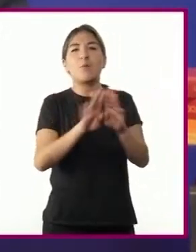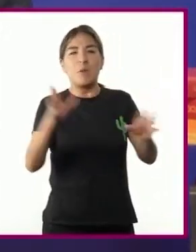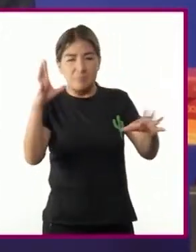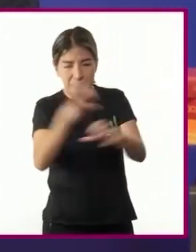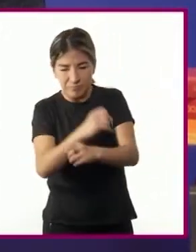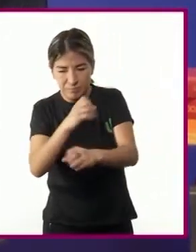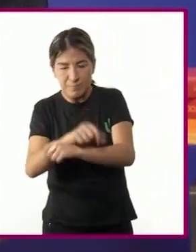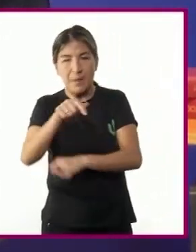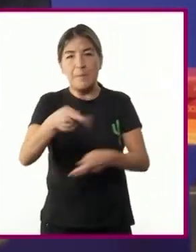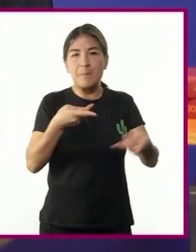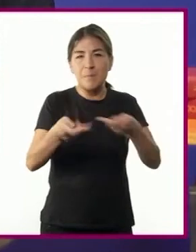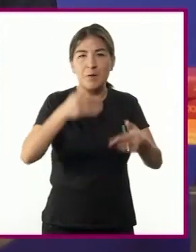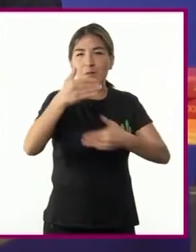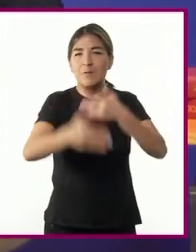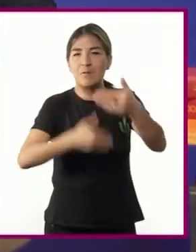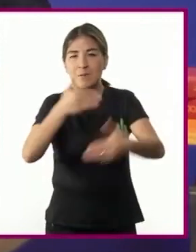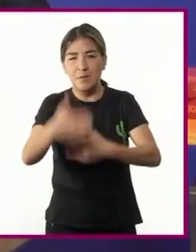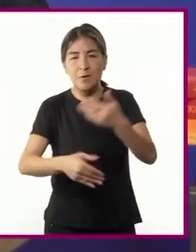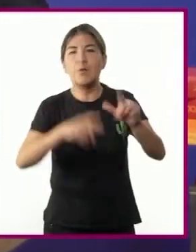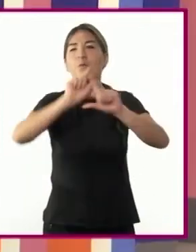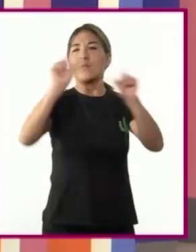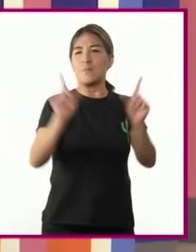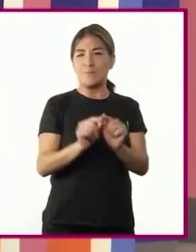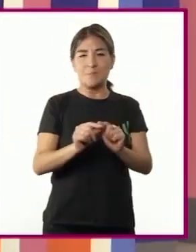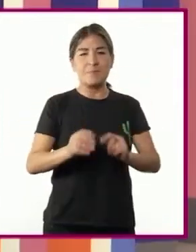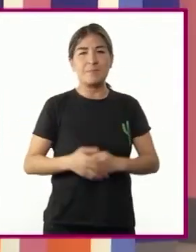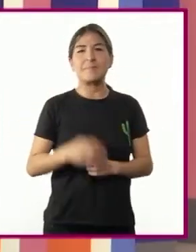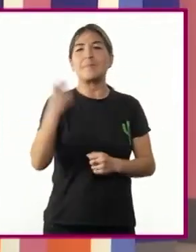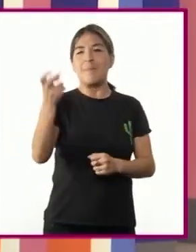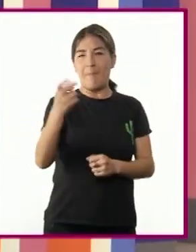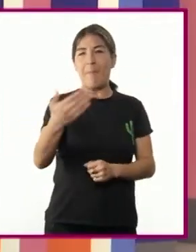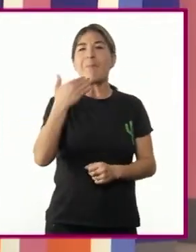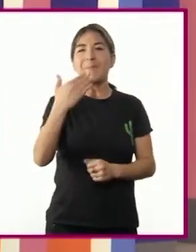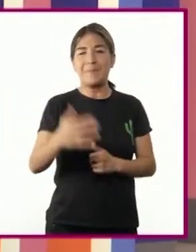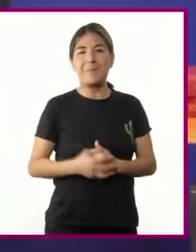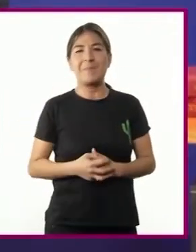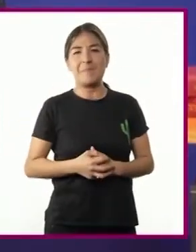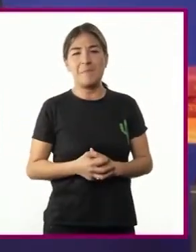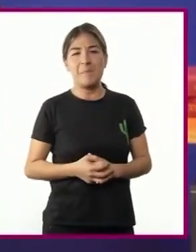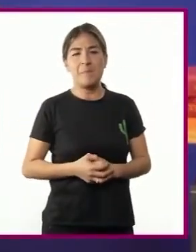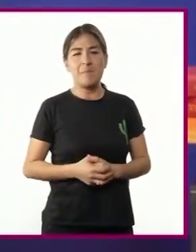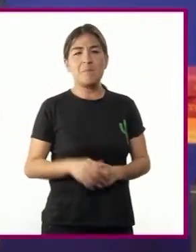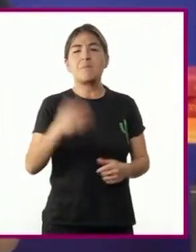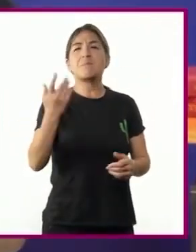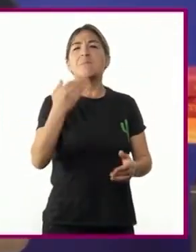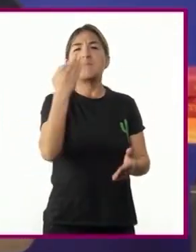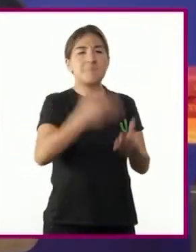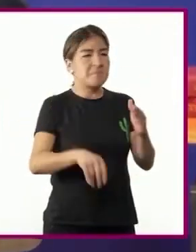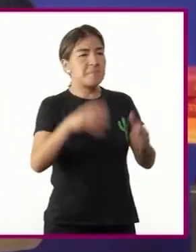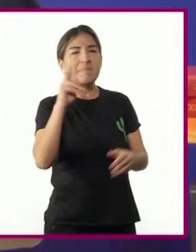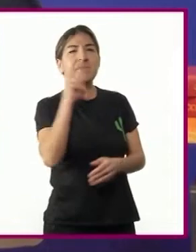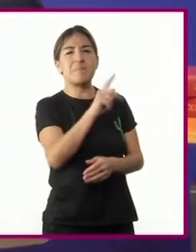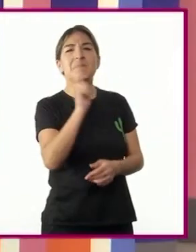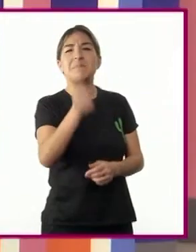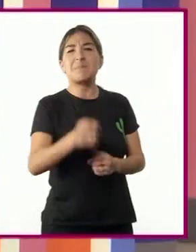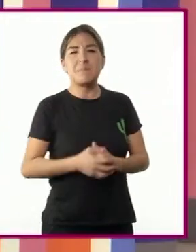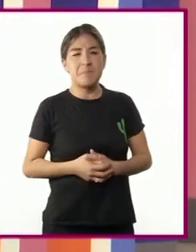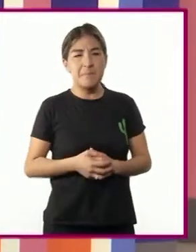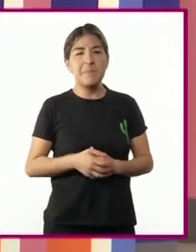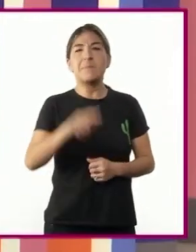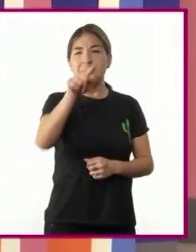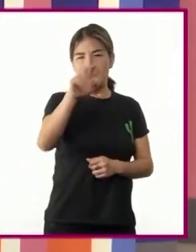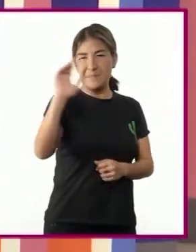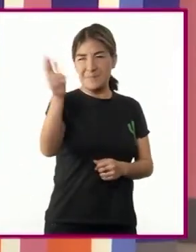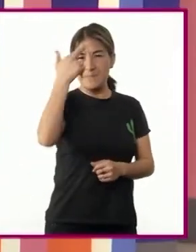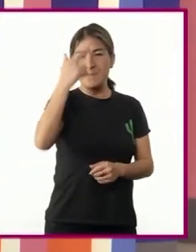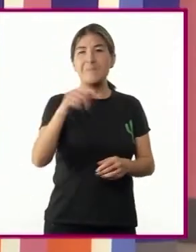descripción del procedimiento y conclusiones. Es correcto. ¿Y qué es en lo que tenemos que fijarnos, maestra? ¿Recuerdas